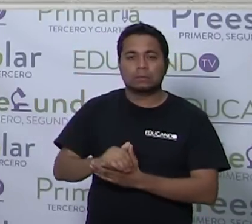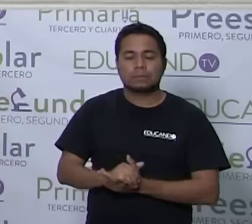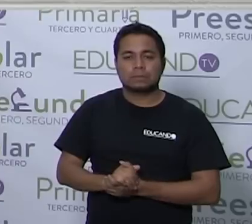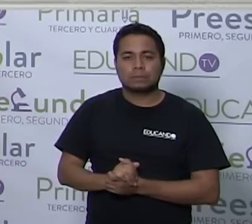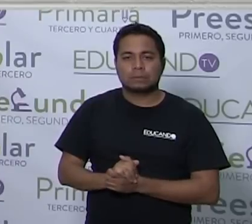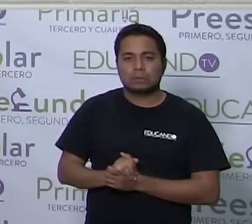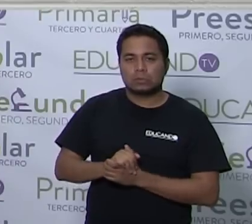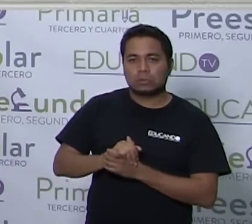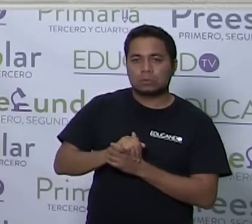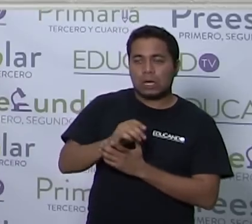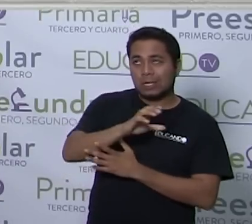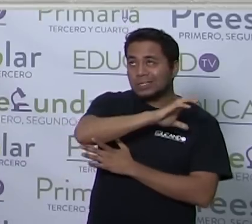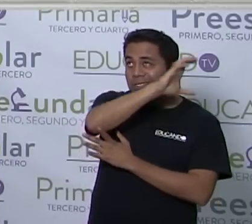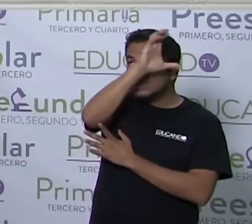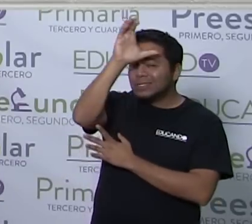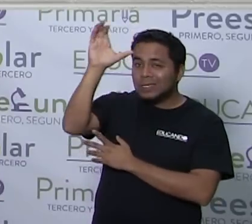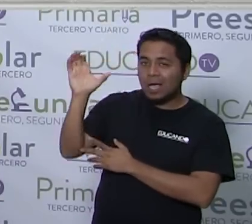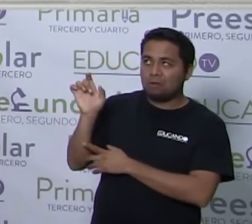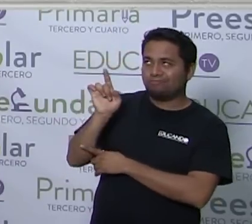en el cielo.